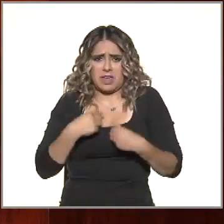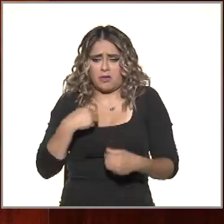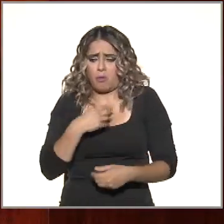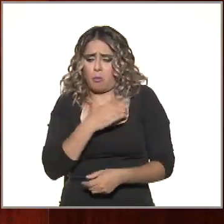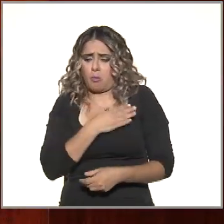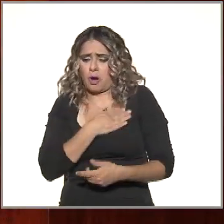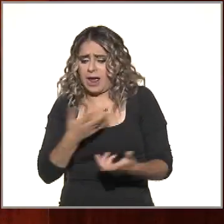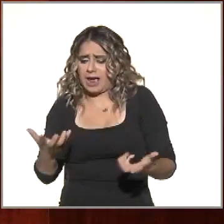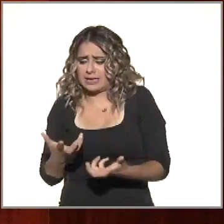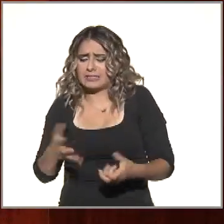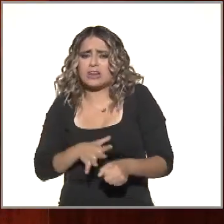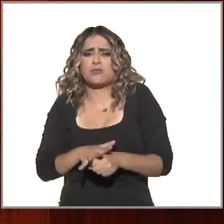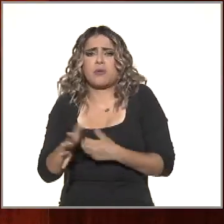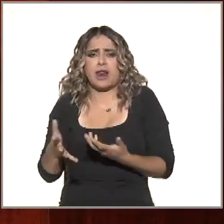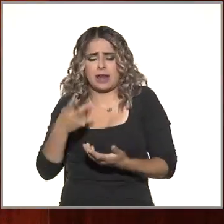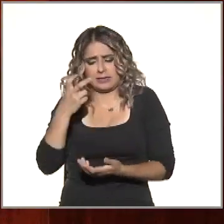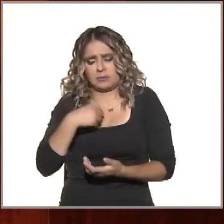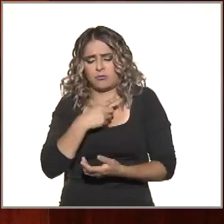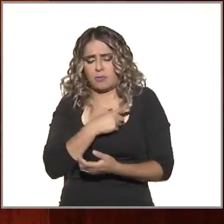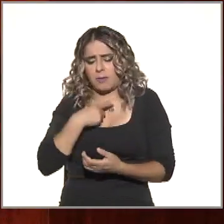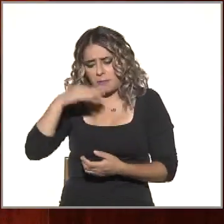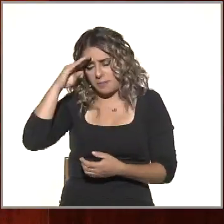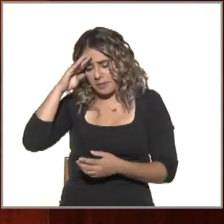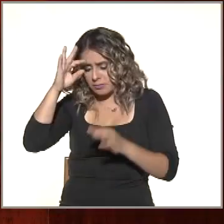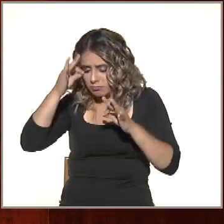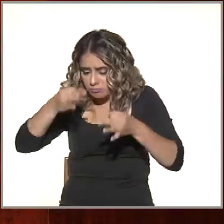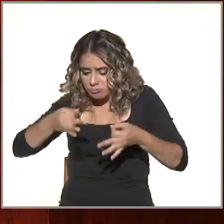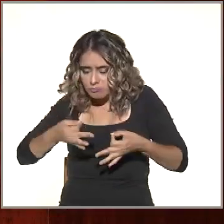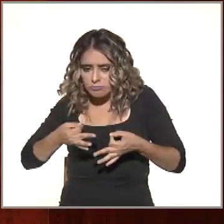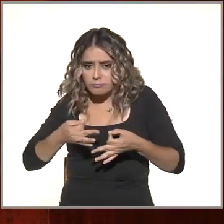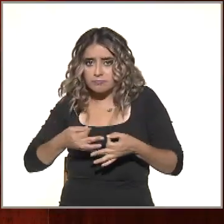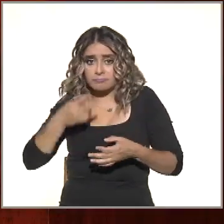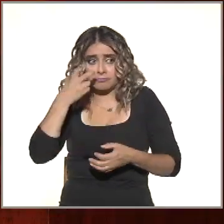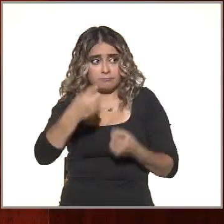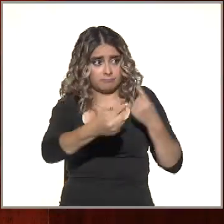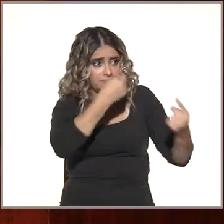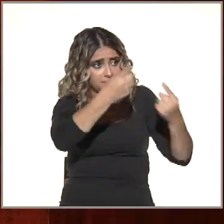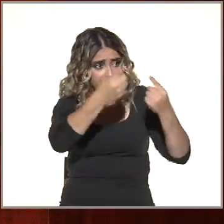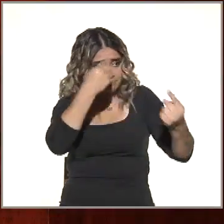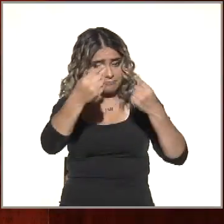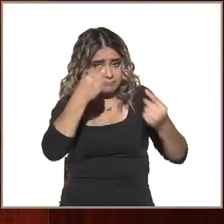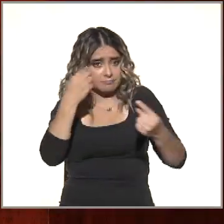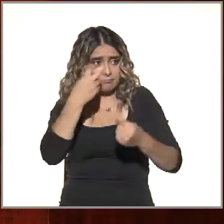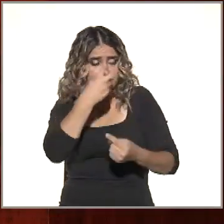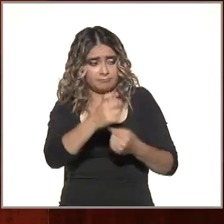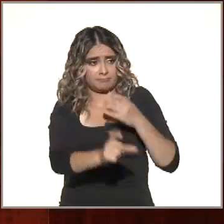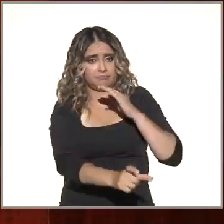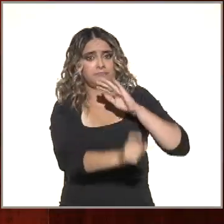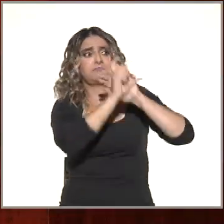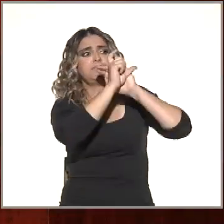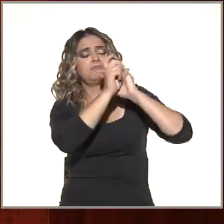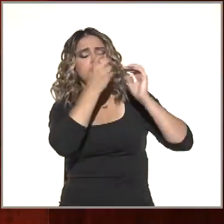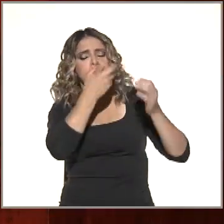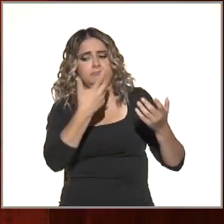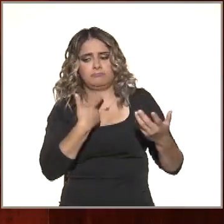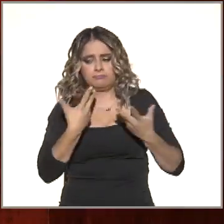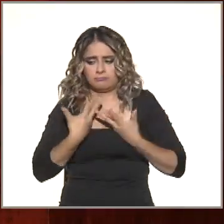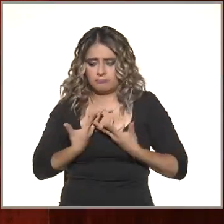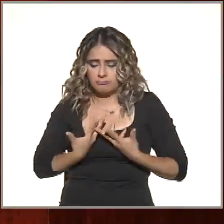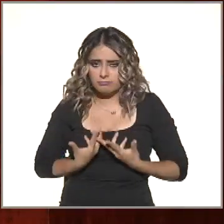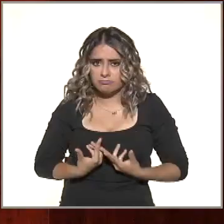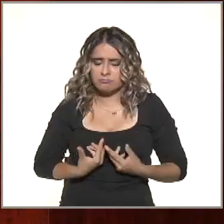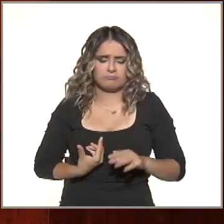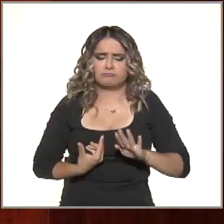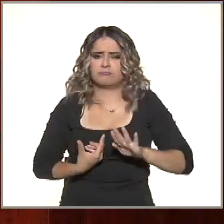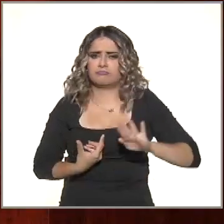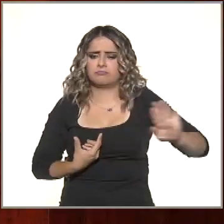También, no solamente el analizar cuánto me hizo efecto esa frase o esa sentencia, sino también hoy